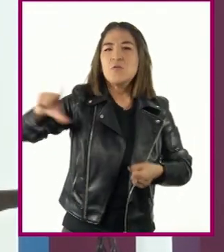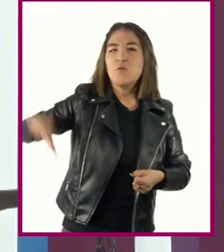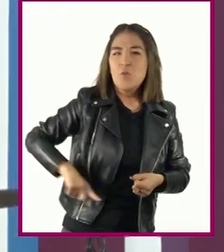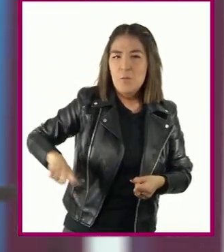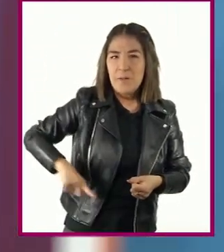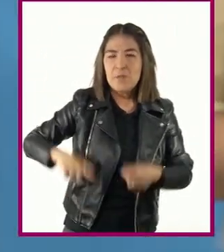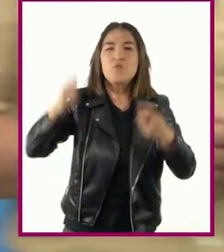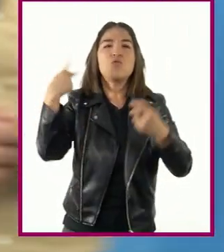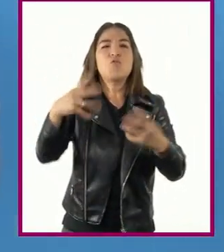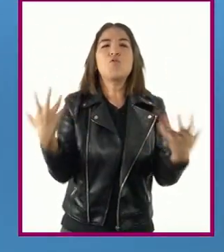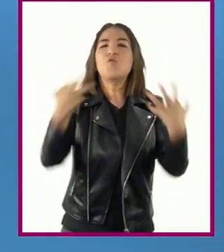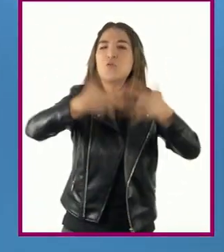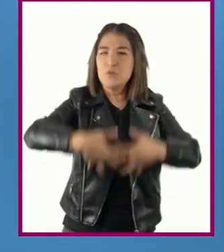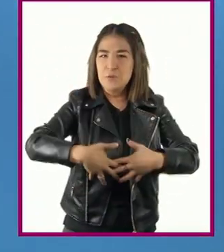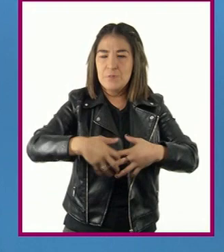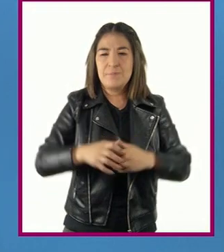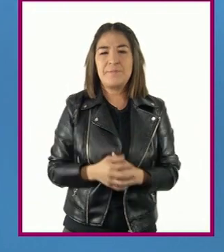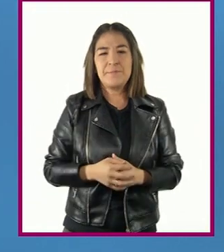del gobierno.